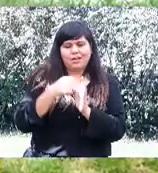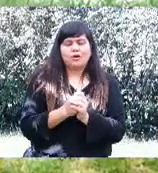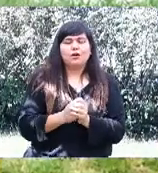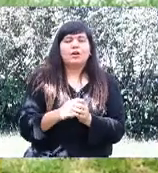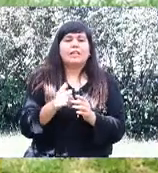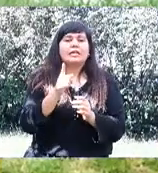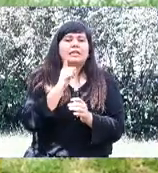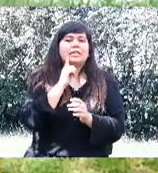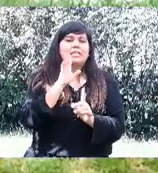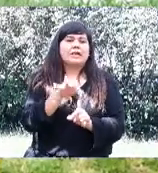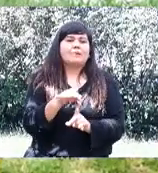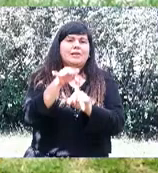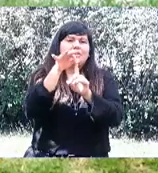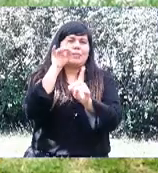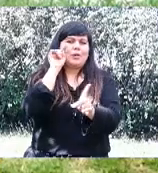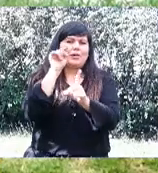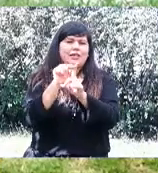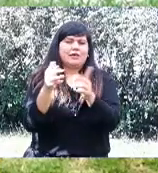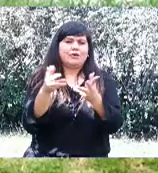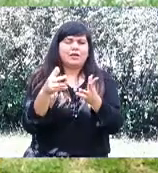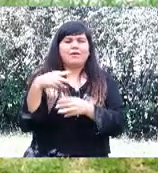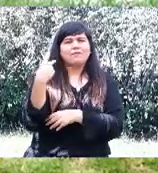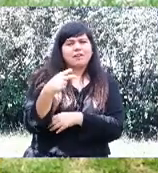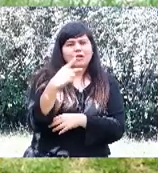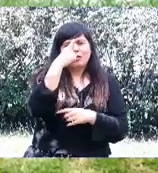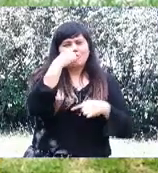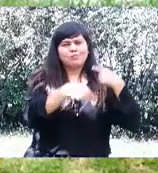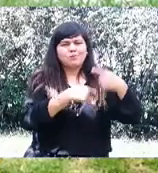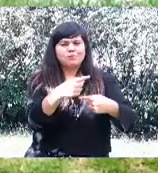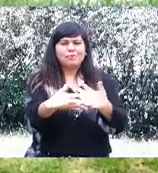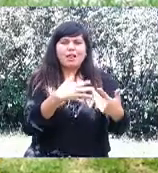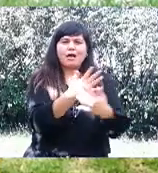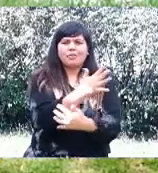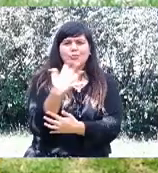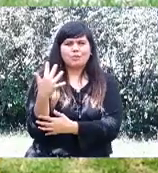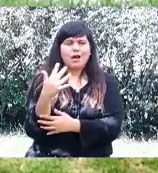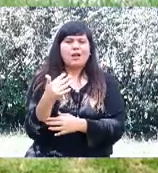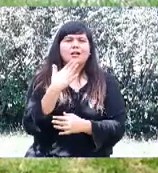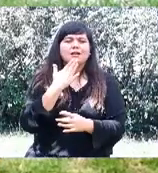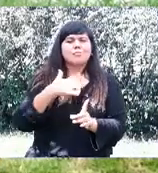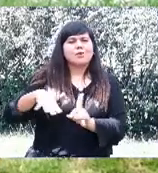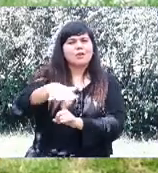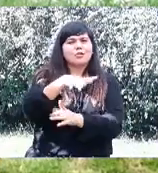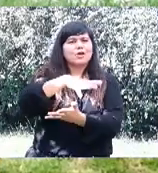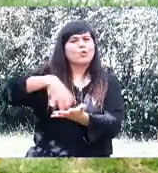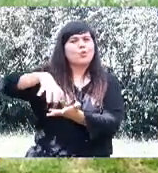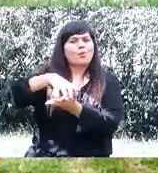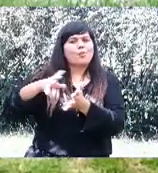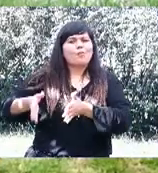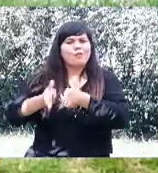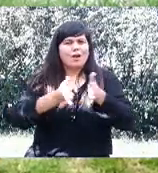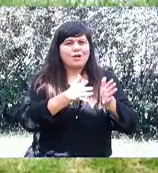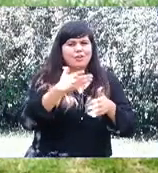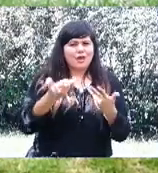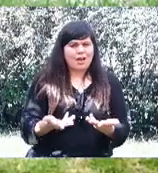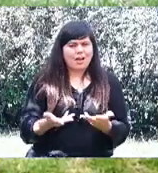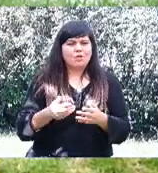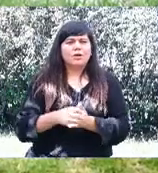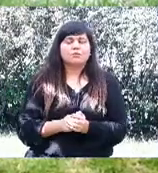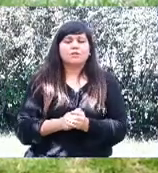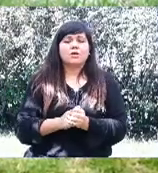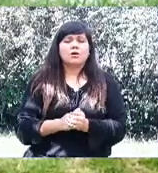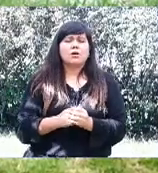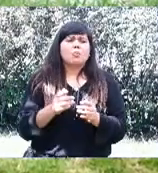tiene como principal misión poner en valor el patrimonio natural particularmente también en contextos urbanos como nos encontramos ahora eh donde